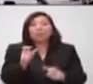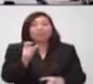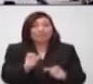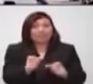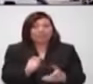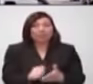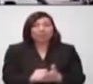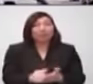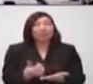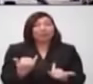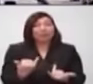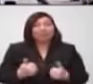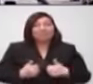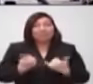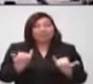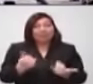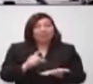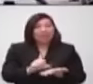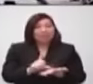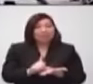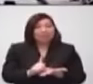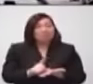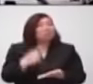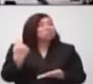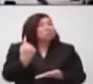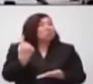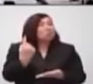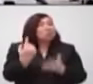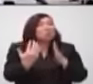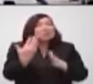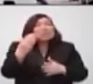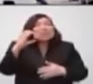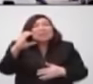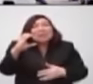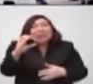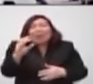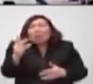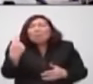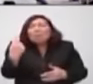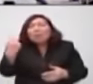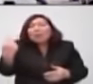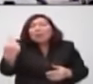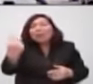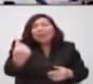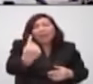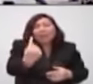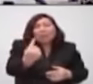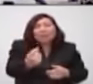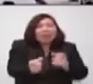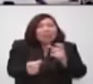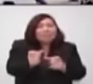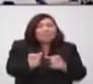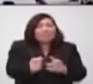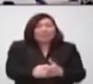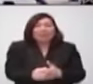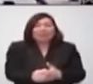habitantes de la ciudad de Lima, tendríamos solo 15 centavos per cápita por cada uno de los pobladores